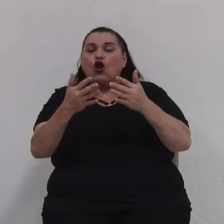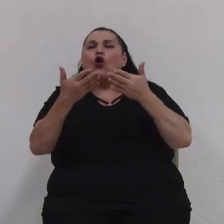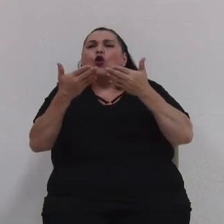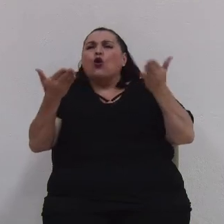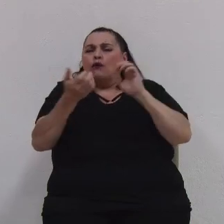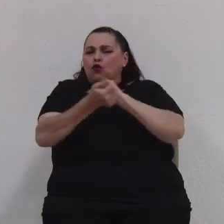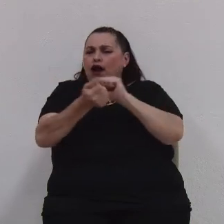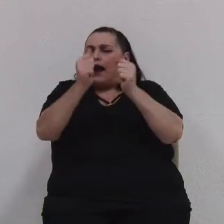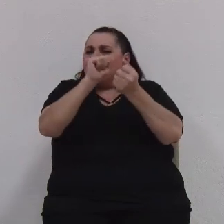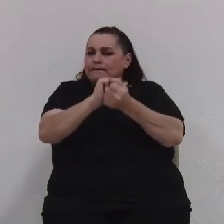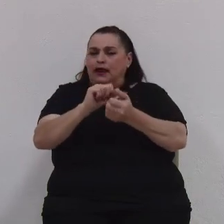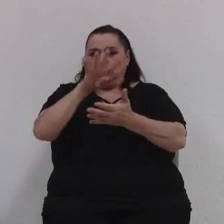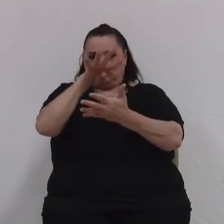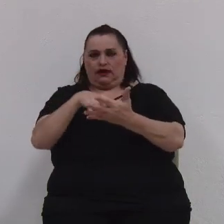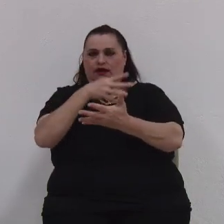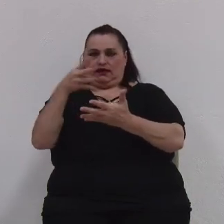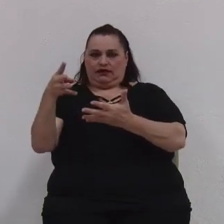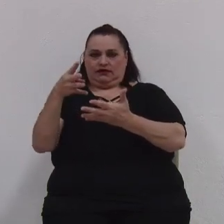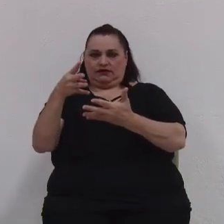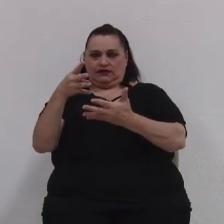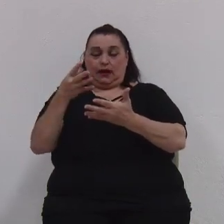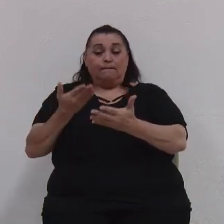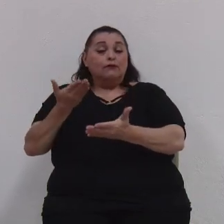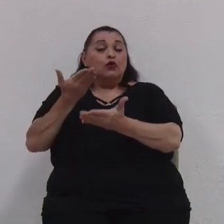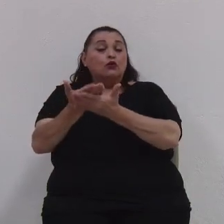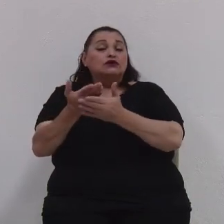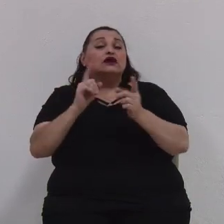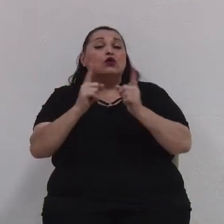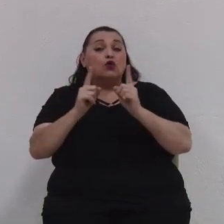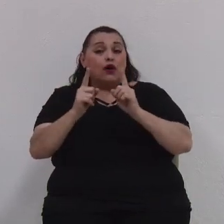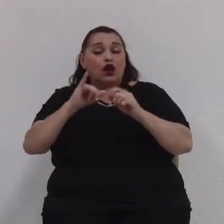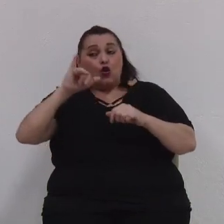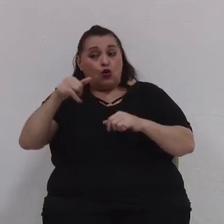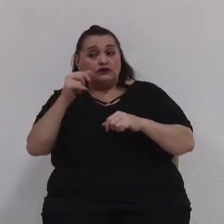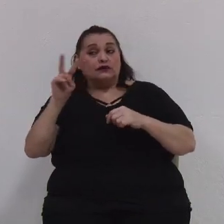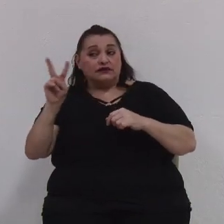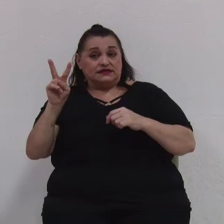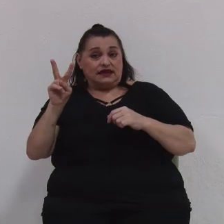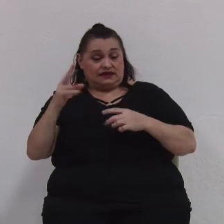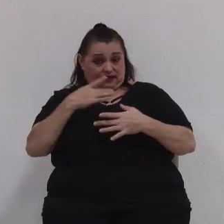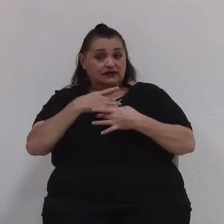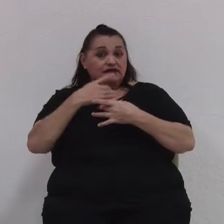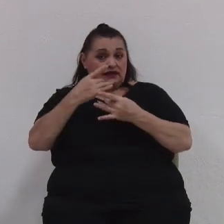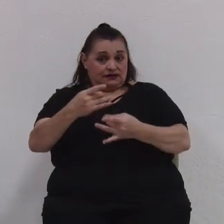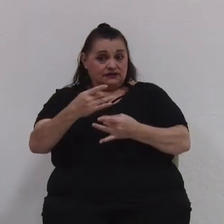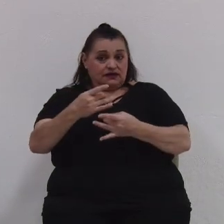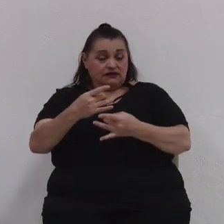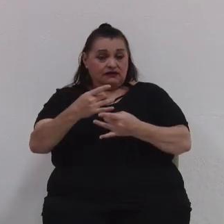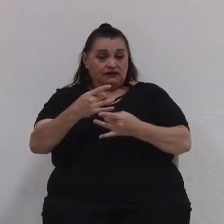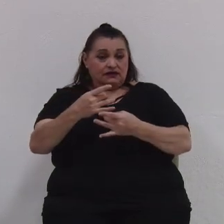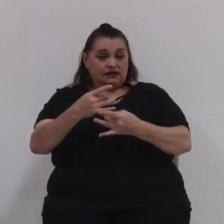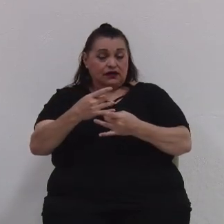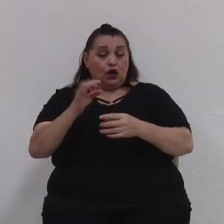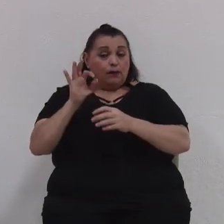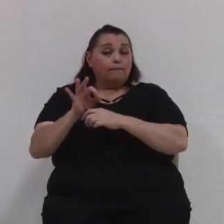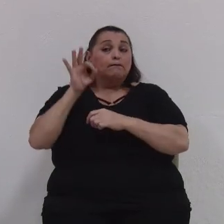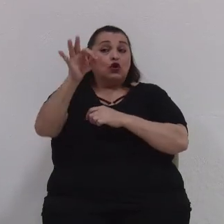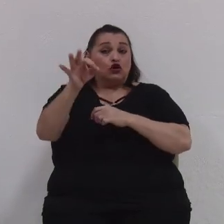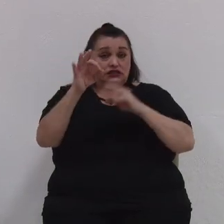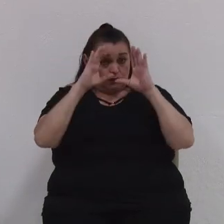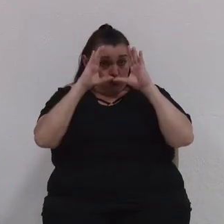cambiamos la agenda. Y entonces la propuesta aquí sería, José Vicente, qué interesante que un próximo informe